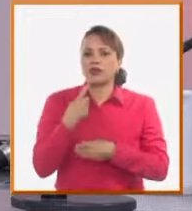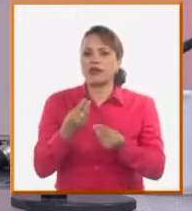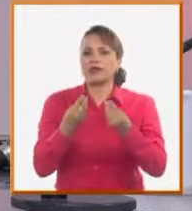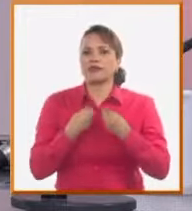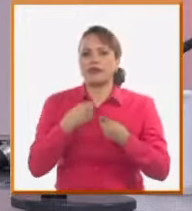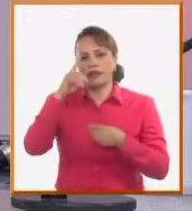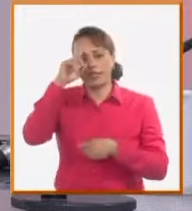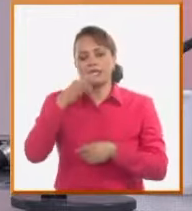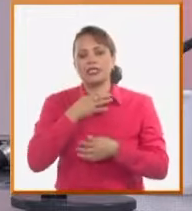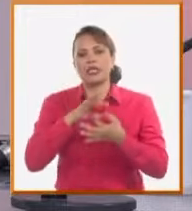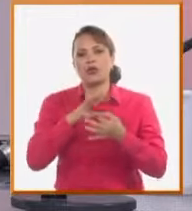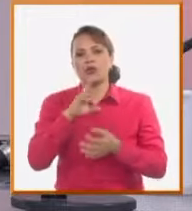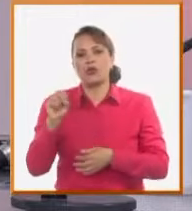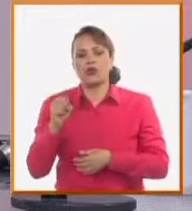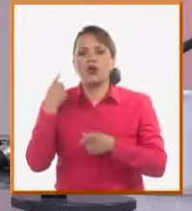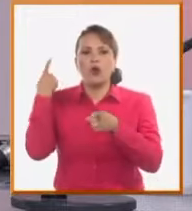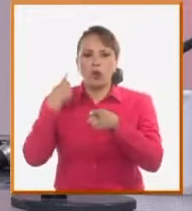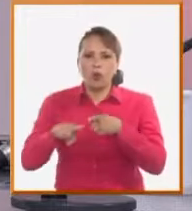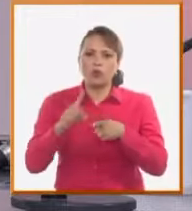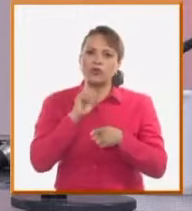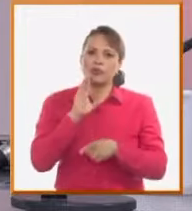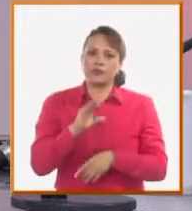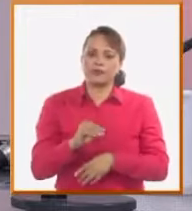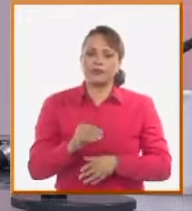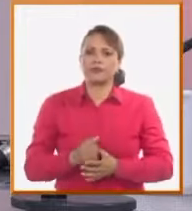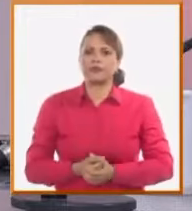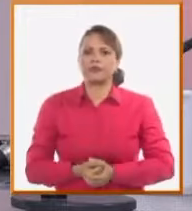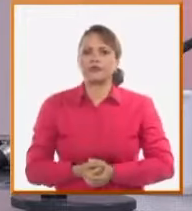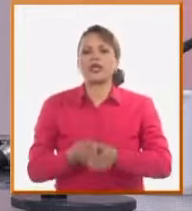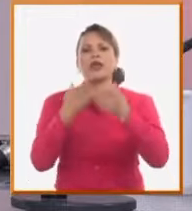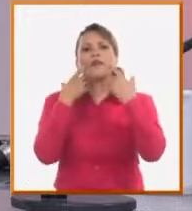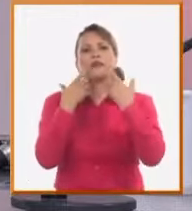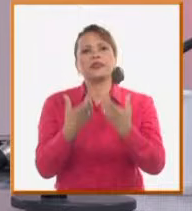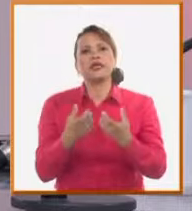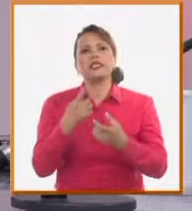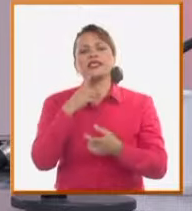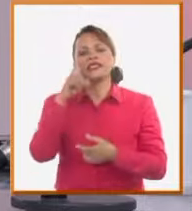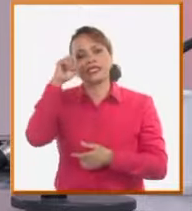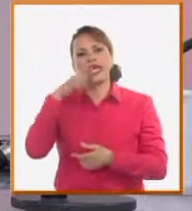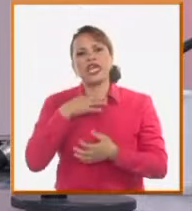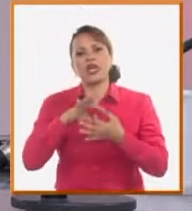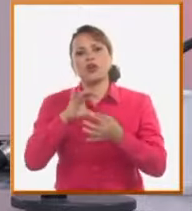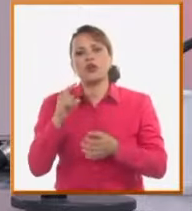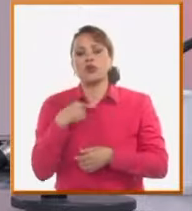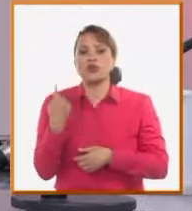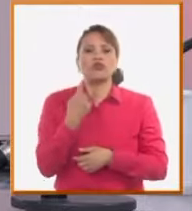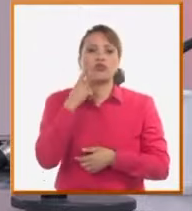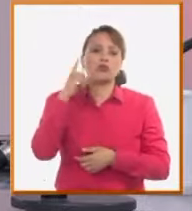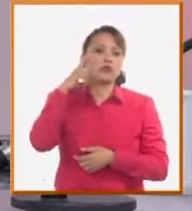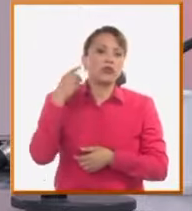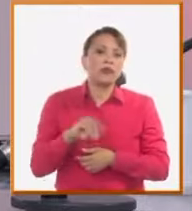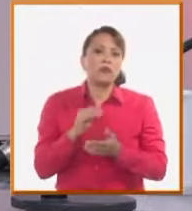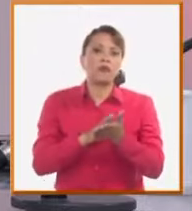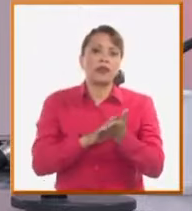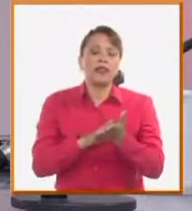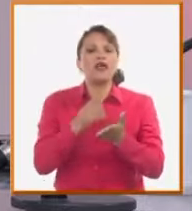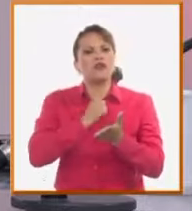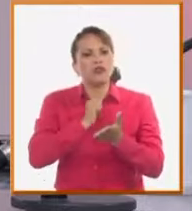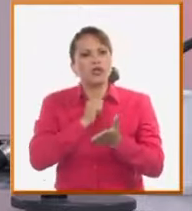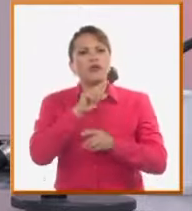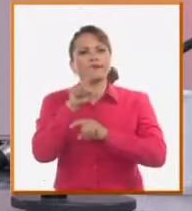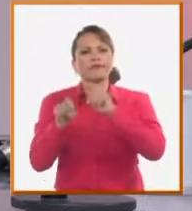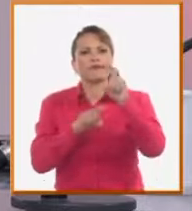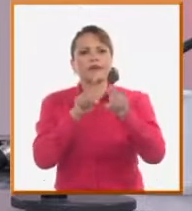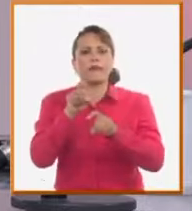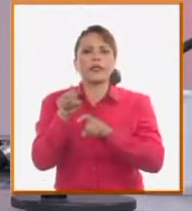Jorge Hernández Rodríguez dice, sería muy interesante los seguros de vida y nosotros no tenemos cultura sobre los mismos. Quisiera hacer algunas preguntas. ¿Por qué